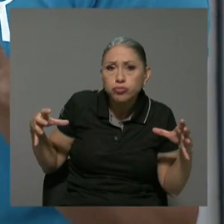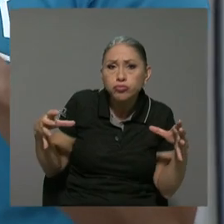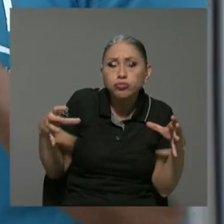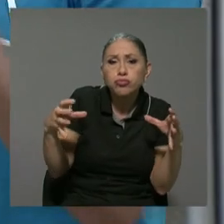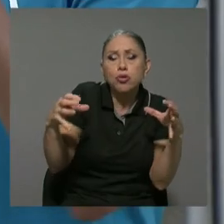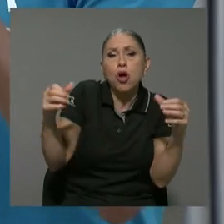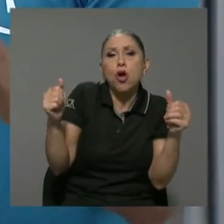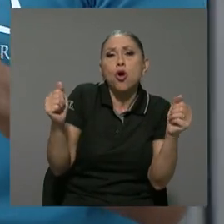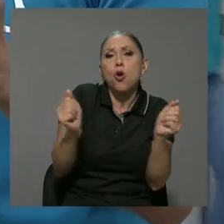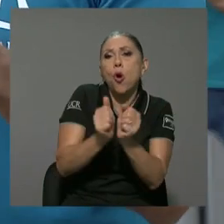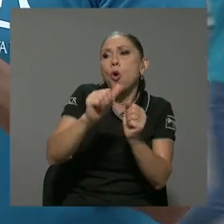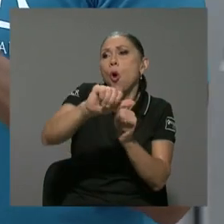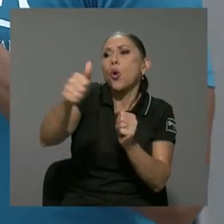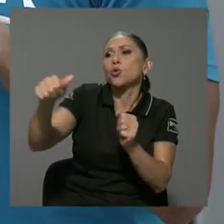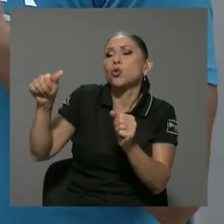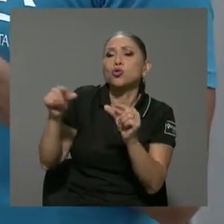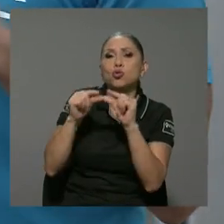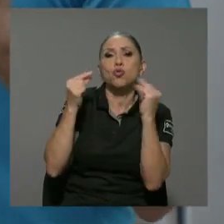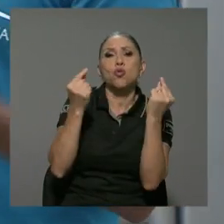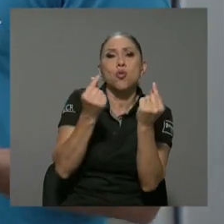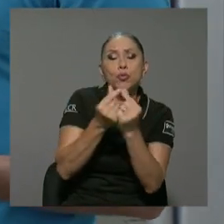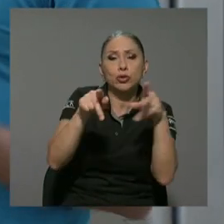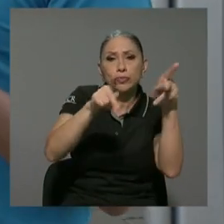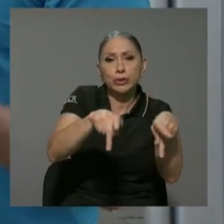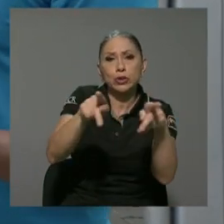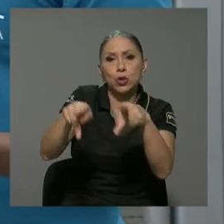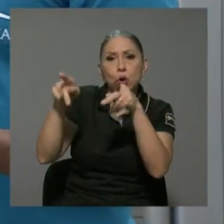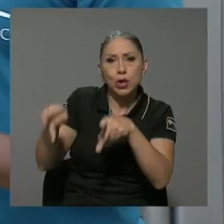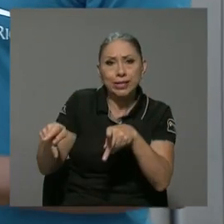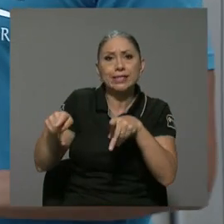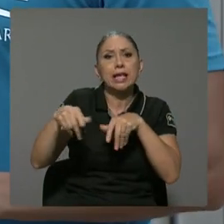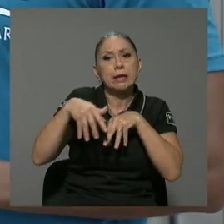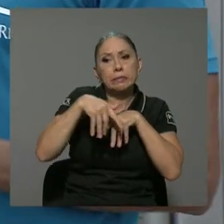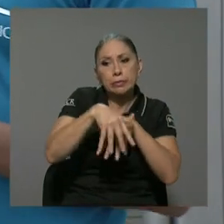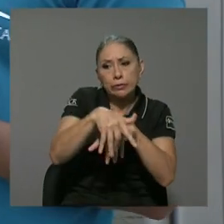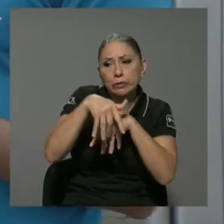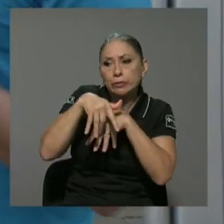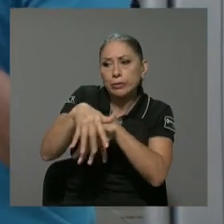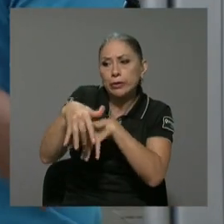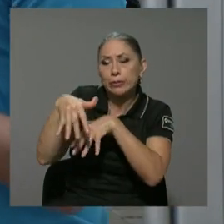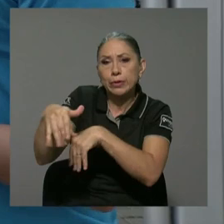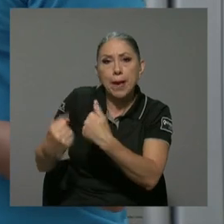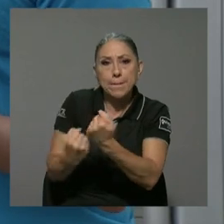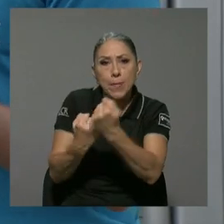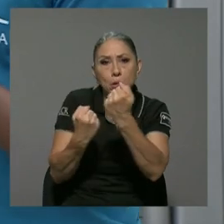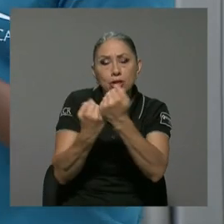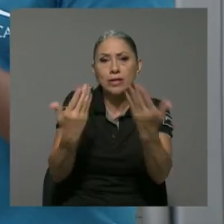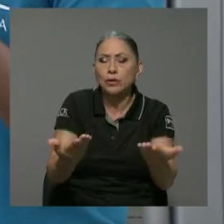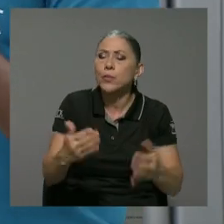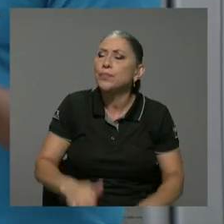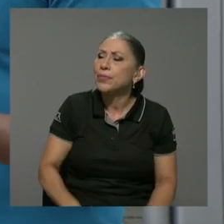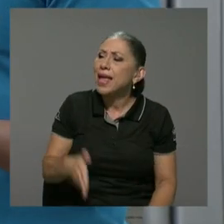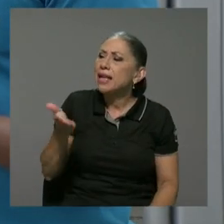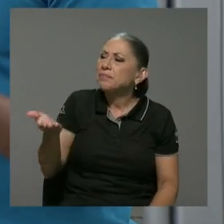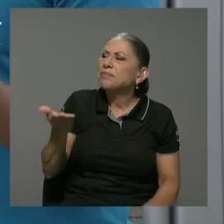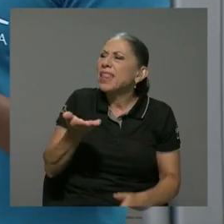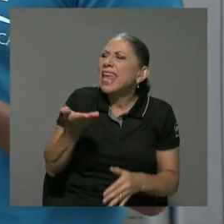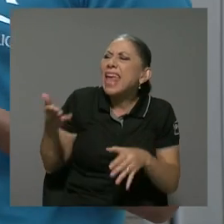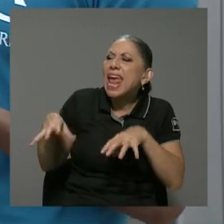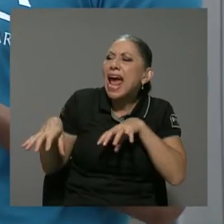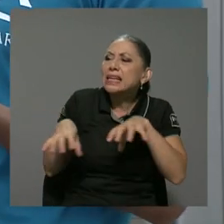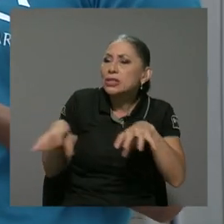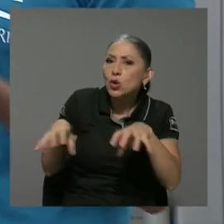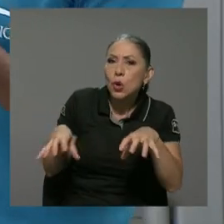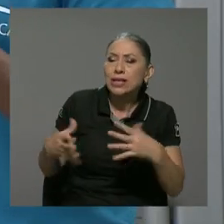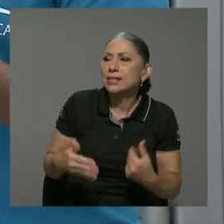otras, los otros sectores, perdón, que han estado apoyando esta iniciativa. Don Diego, ¿qué acciones o qué se puede